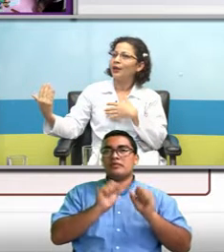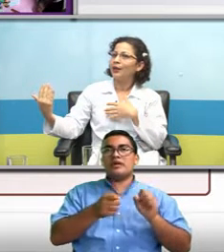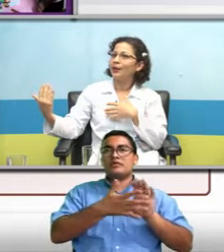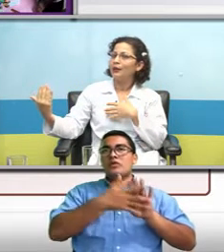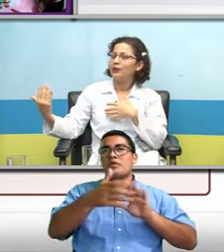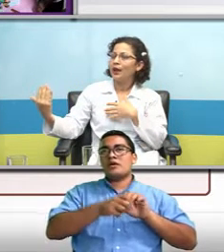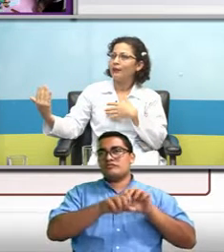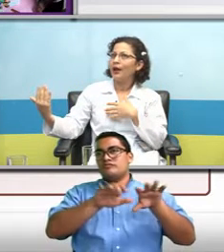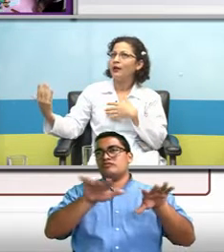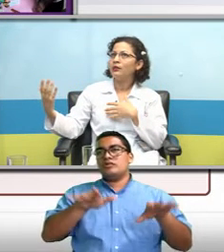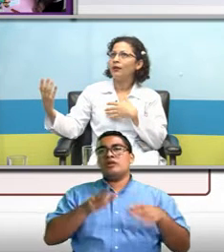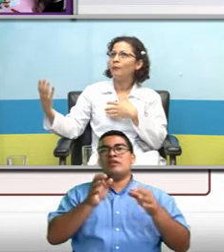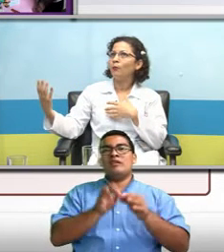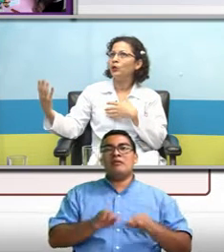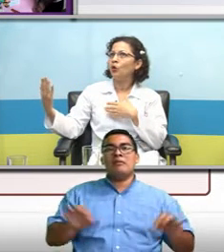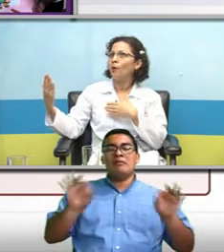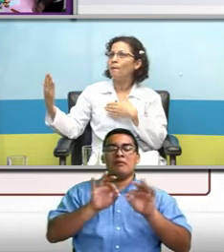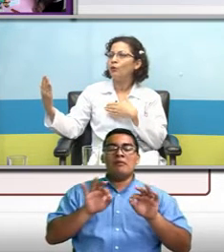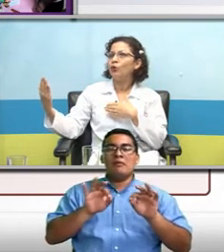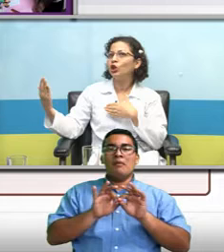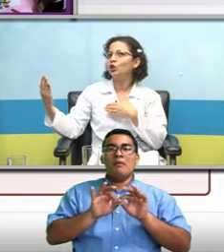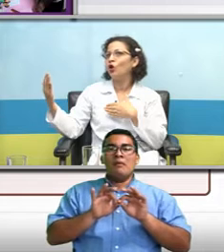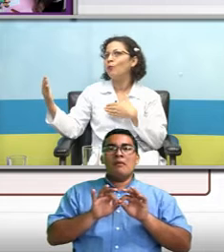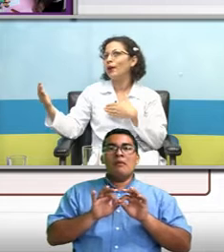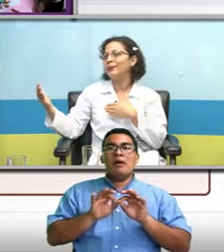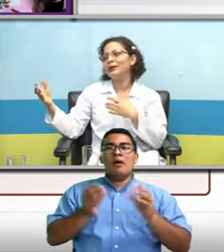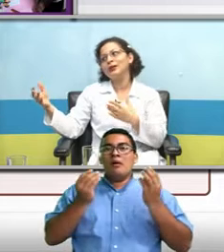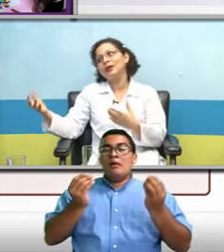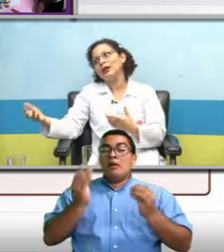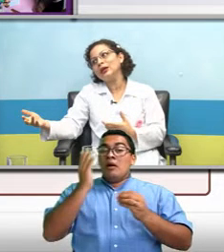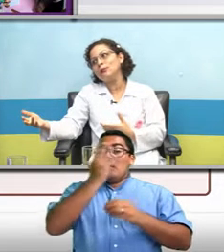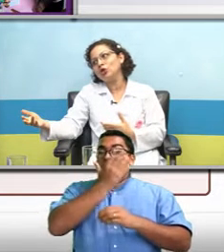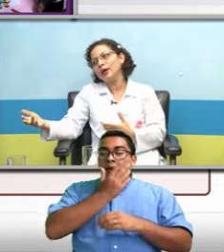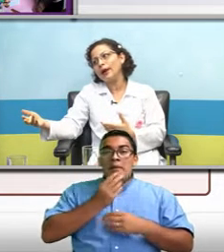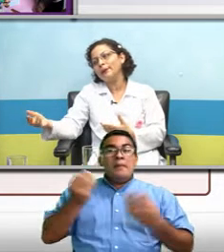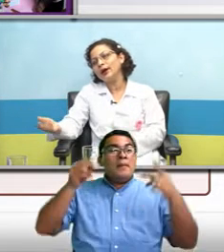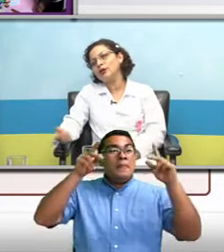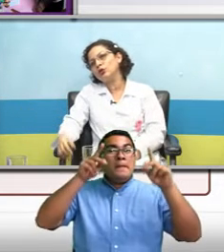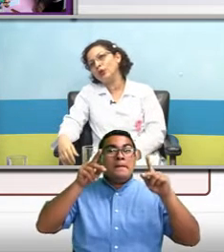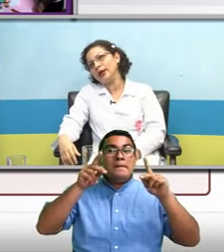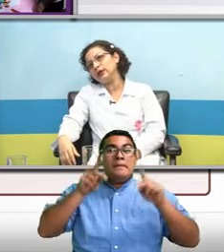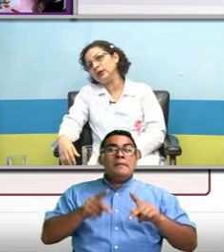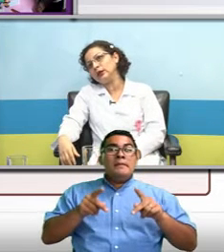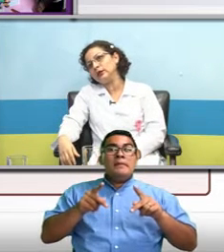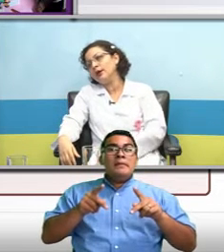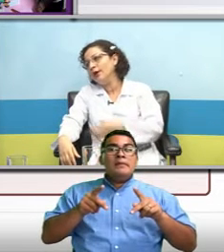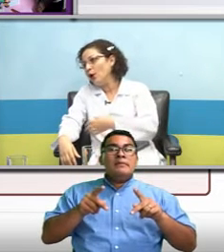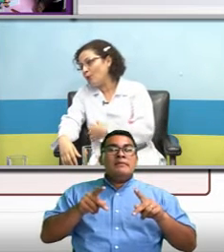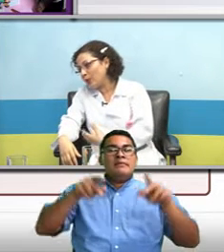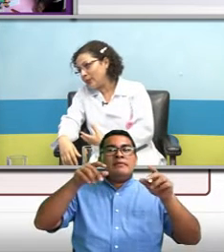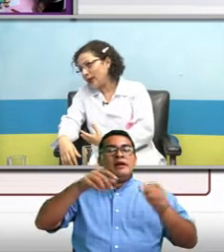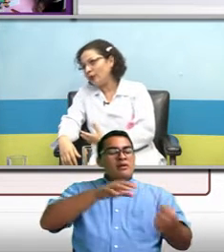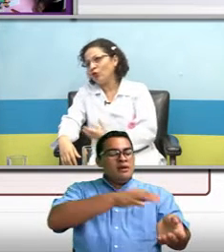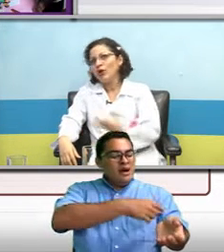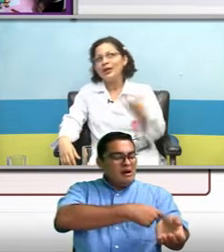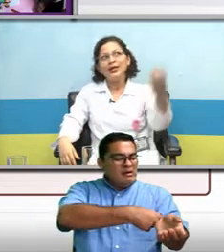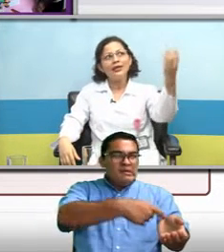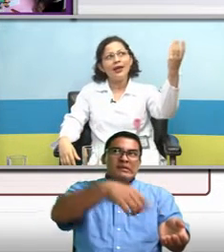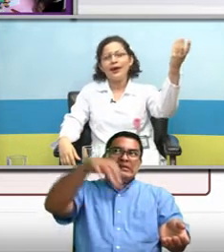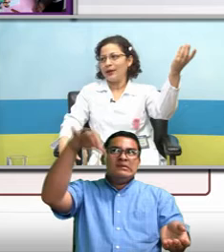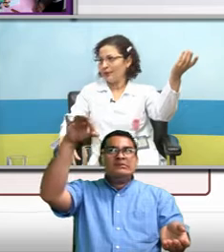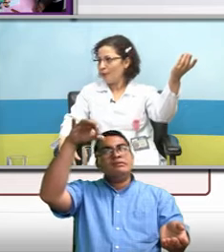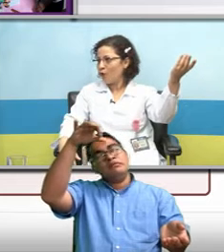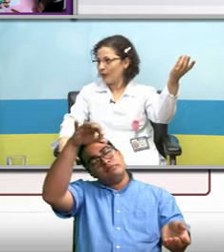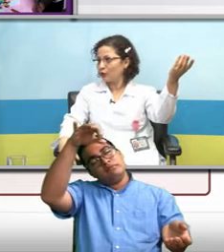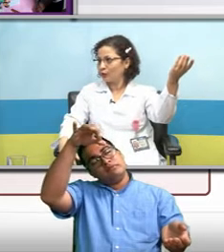porque la idea es, hemos visto muy bonito cómo las pacientes están en quimioterapia, ahí todas tristes, vomitando, y